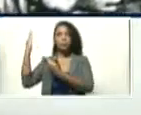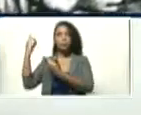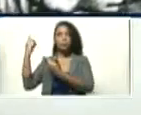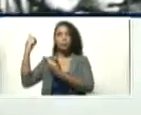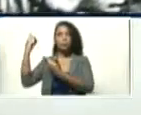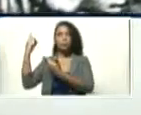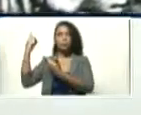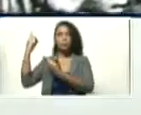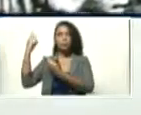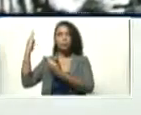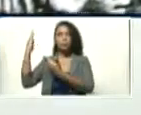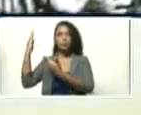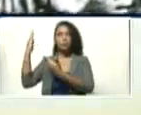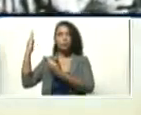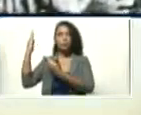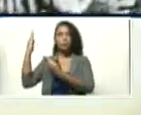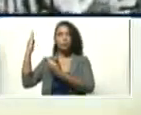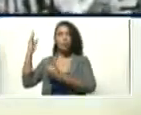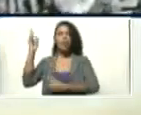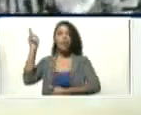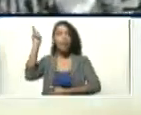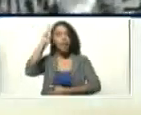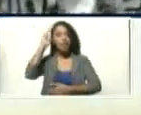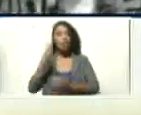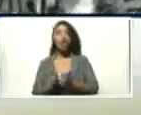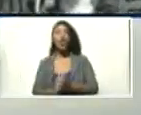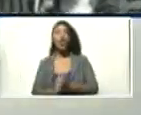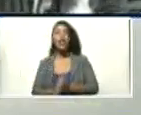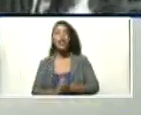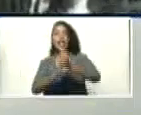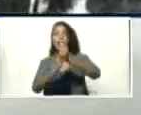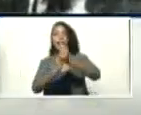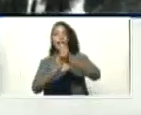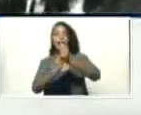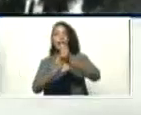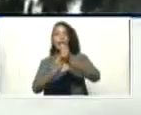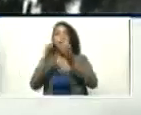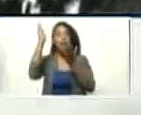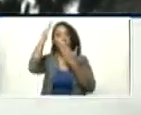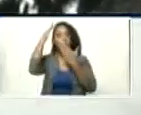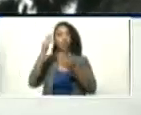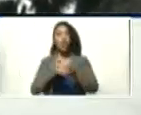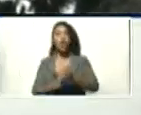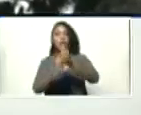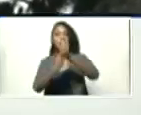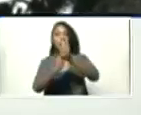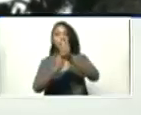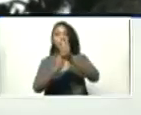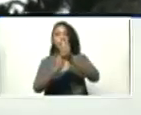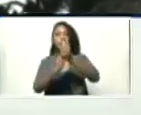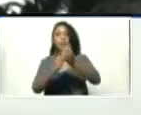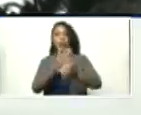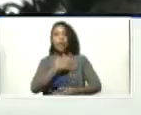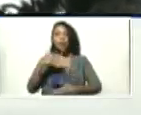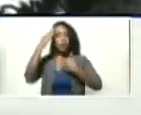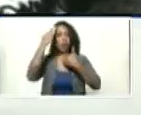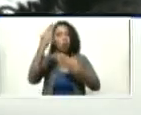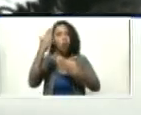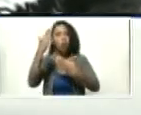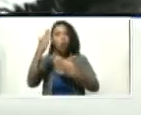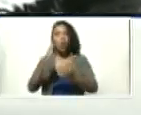Está un cacique mapoyo. Bueno, mi saludo. Querido cacique, de cacique a